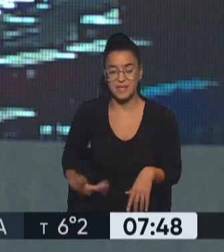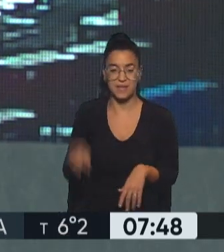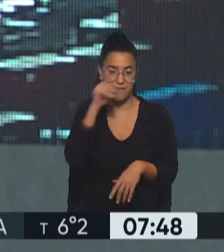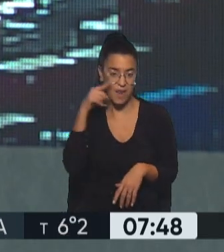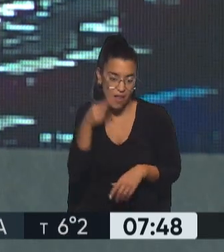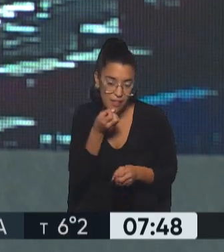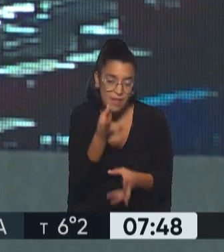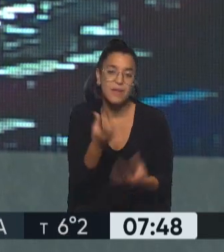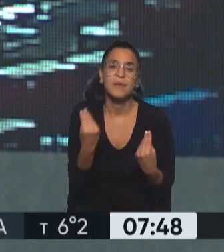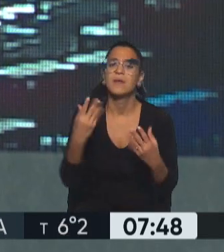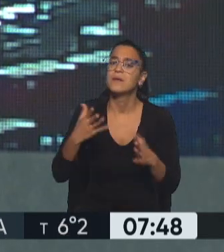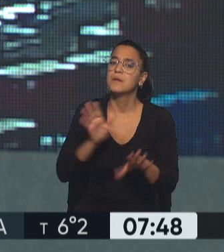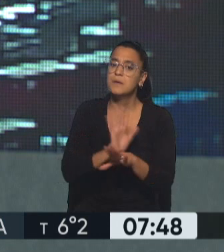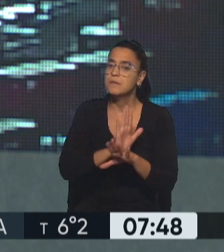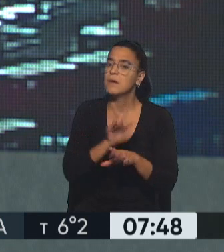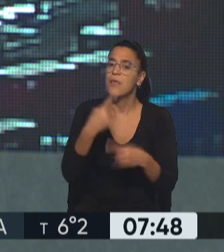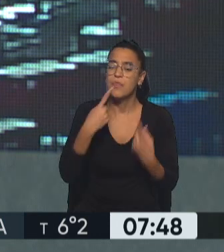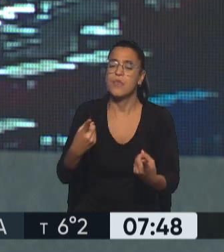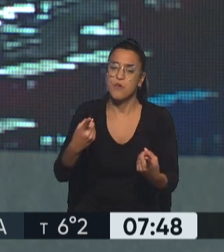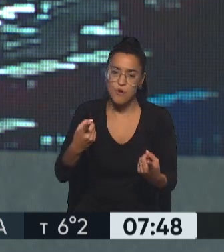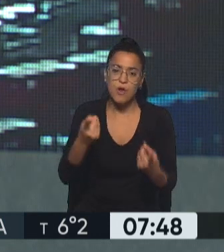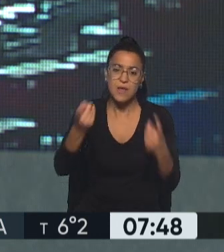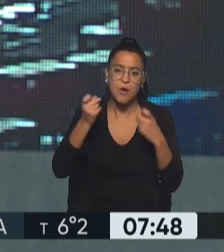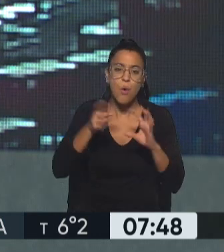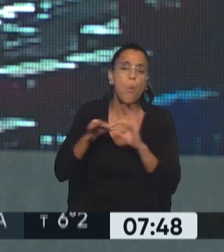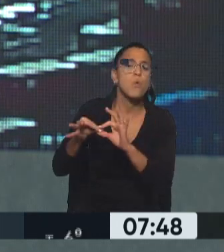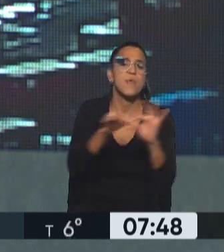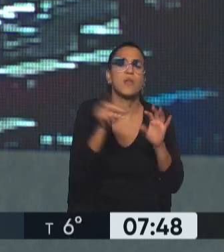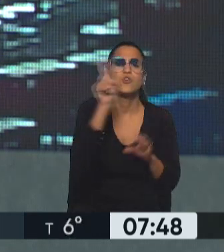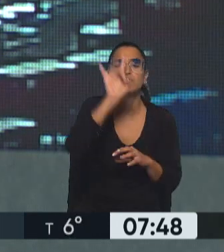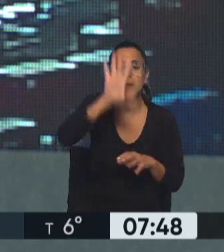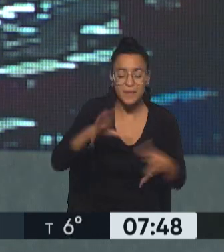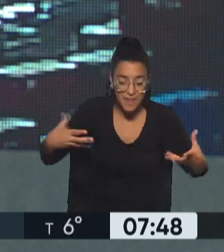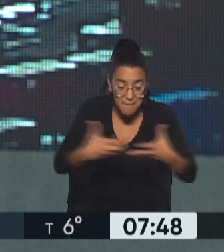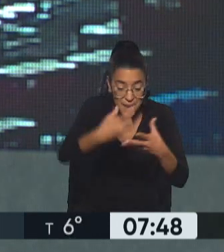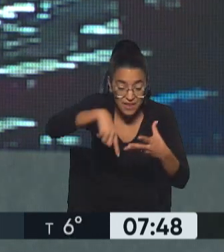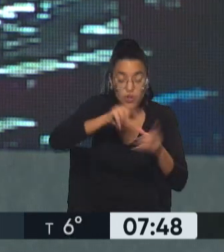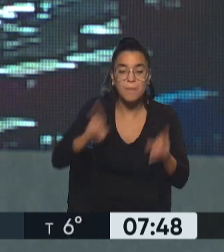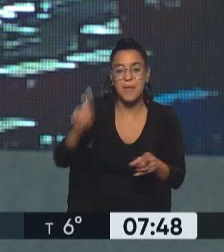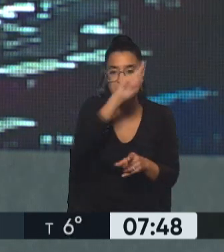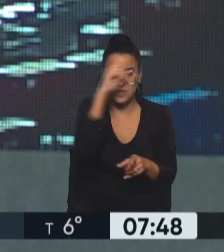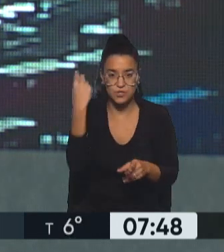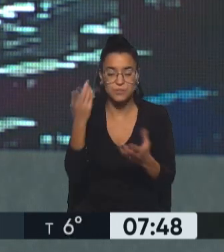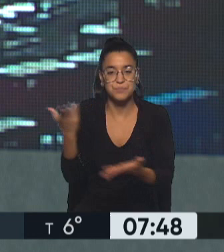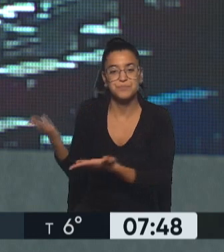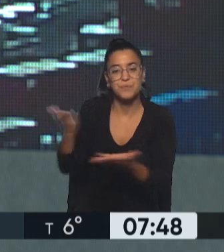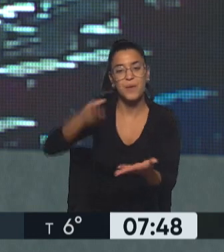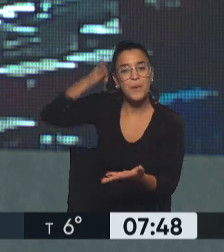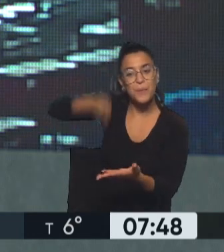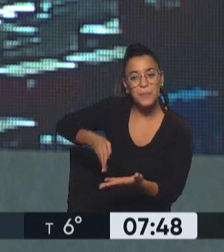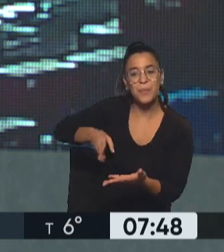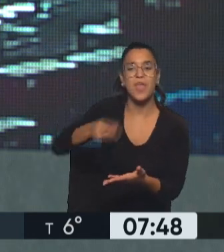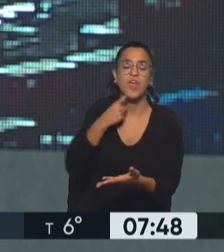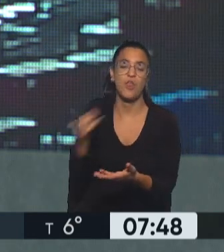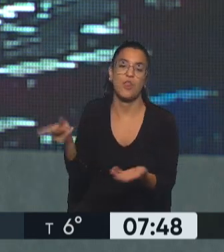fernández con un claro llamado a la unidad no solamente partidaria sino también nacional así que con verle la 20a ya